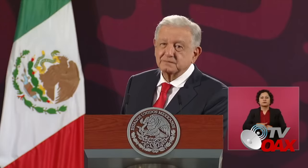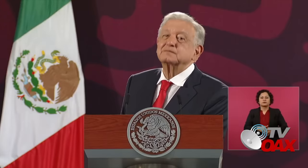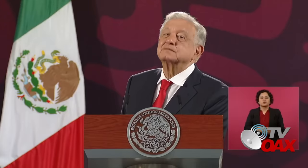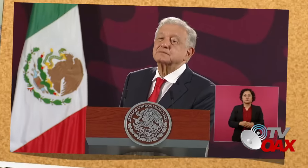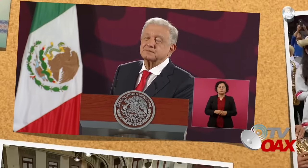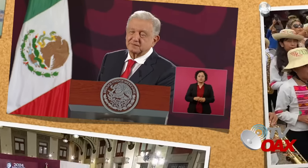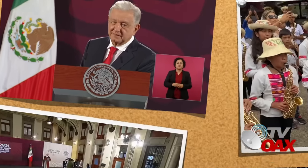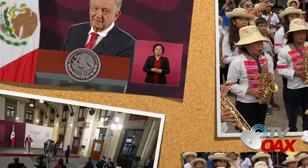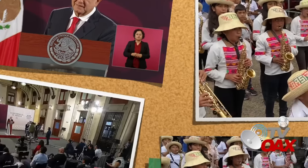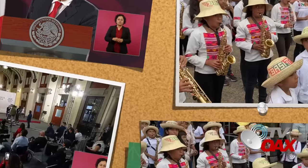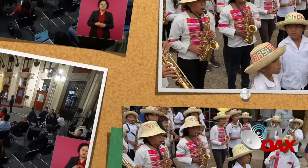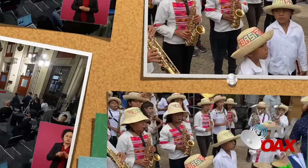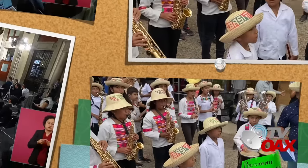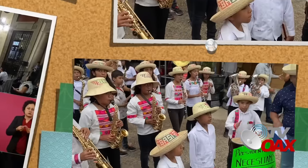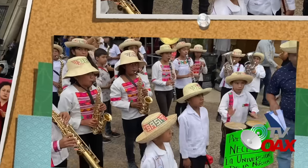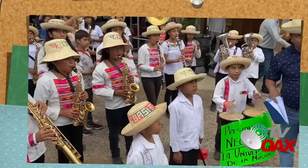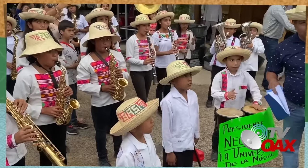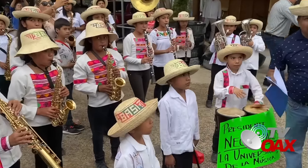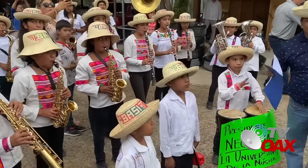bien.